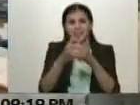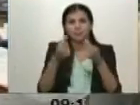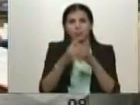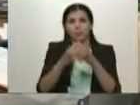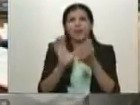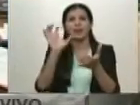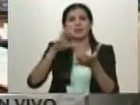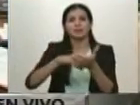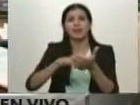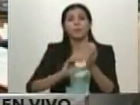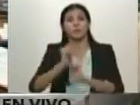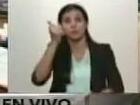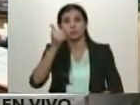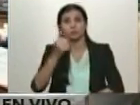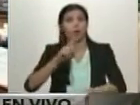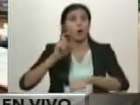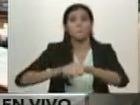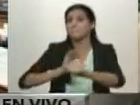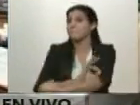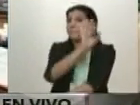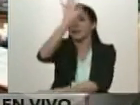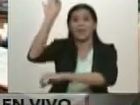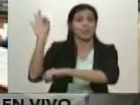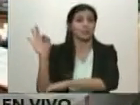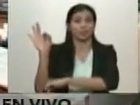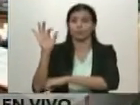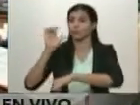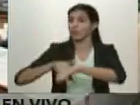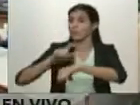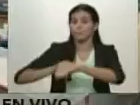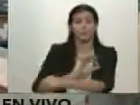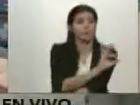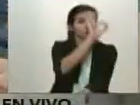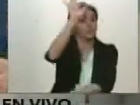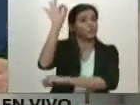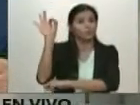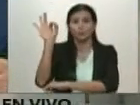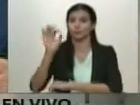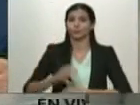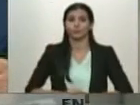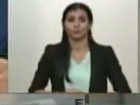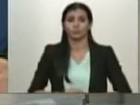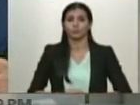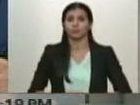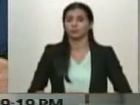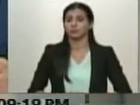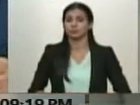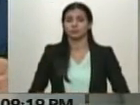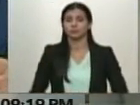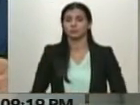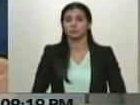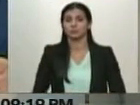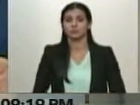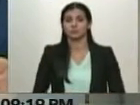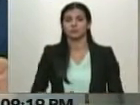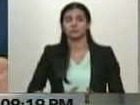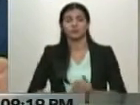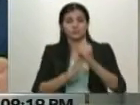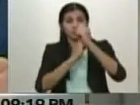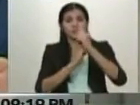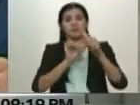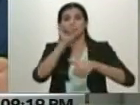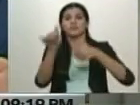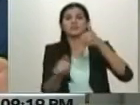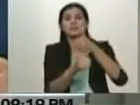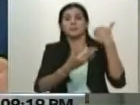tiempo completo. Tiempo completo. Tiempo completo. Al frente, el vicepresidente ejecutivo.